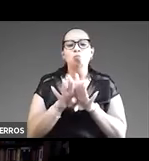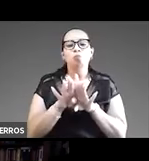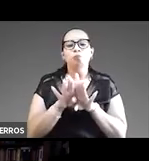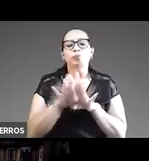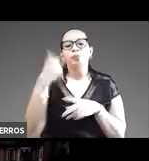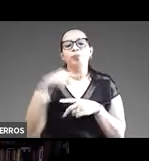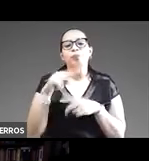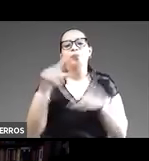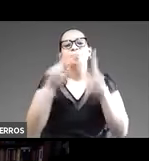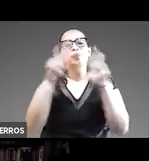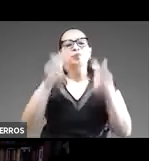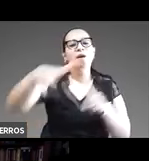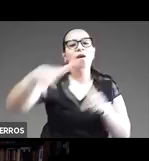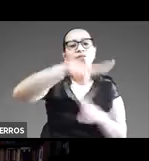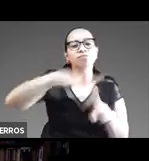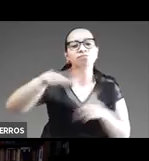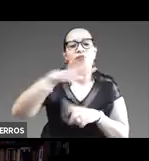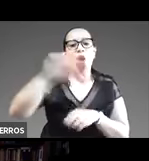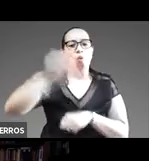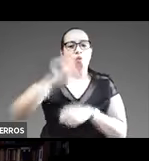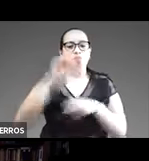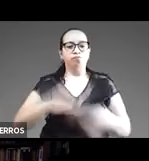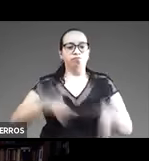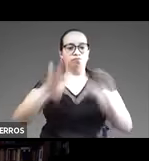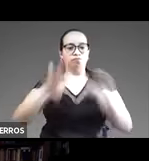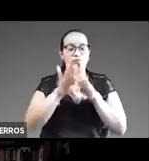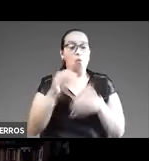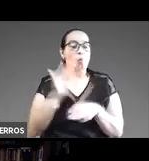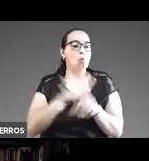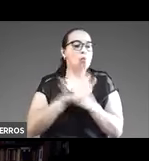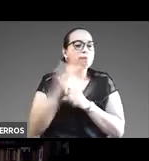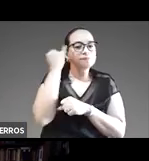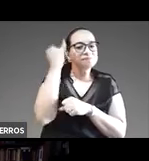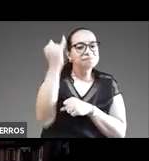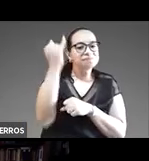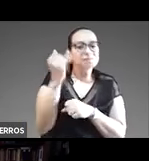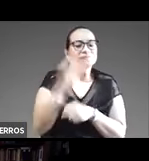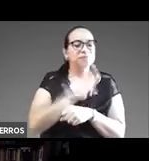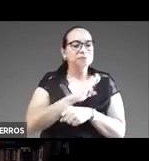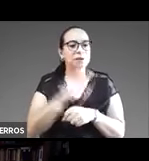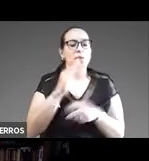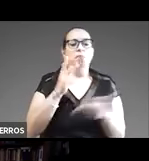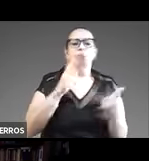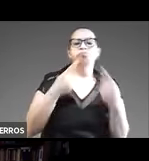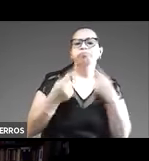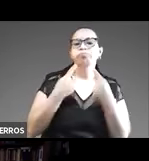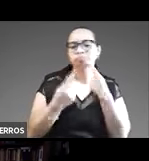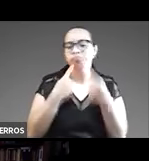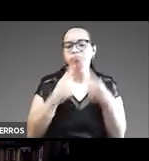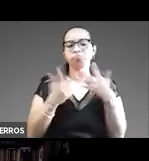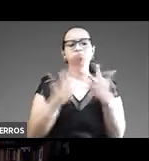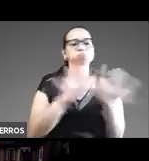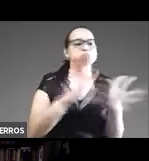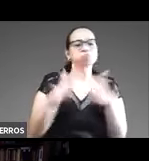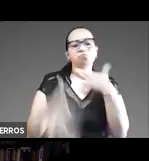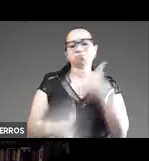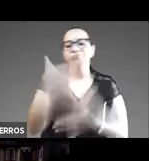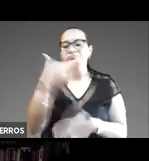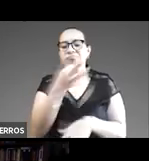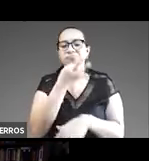al tema que queremos tocar el día de hoy. La idea es que podamos platicar entre nosotros unos 15 minutos por pregunta más o